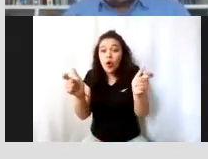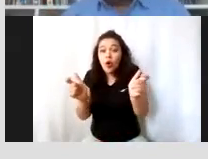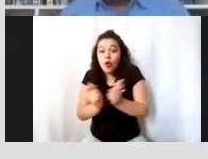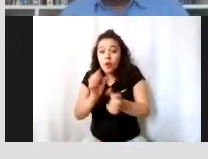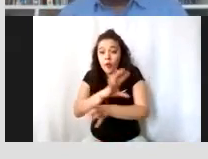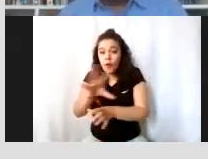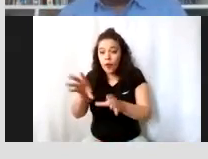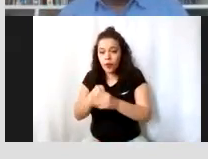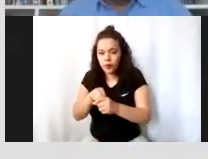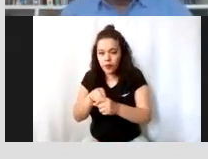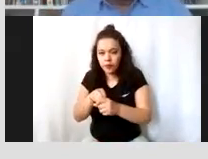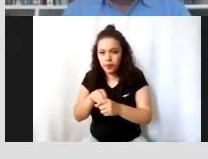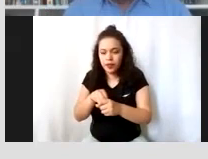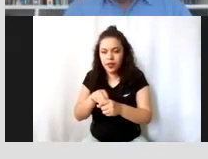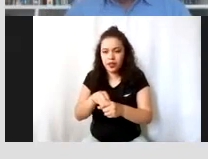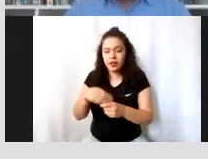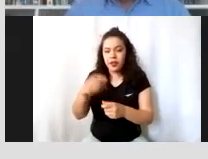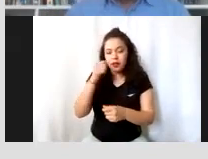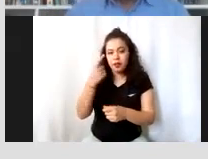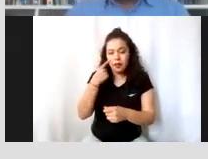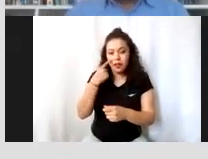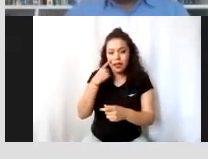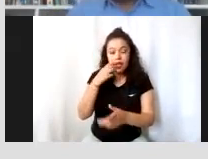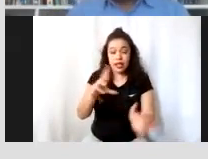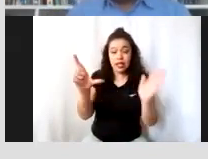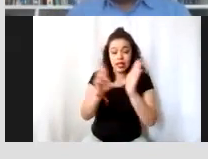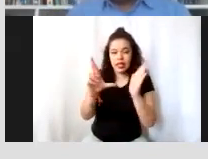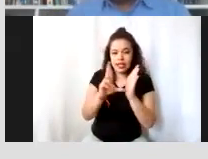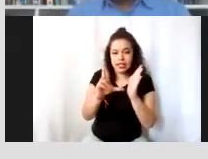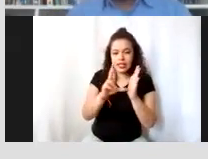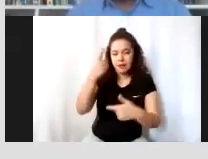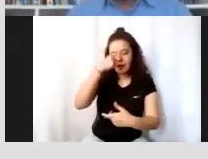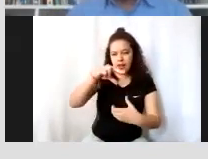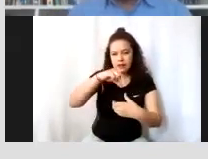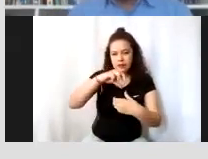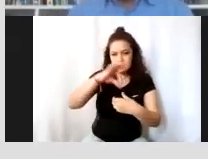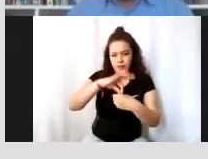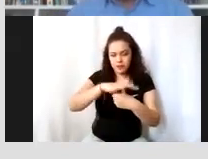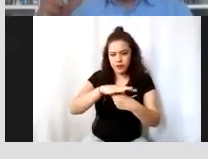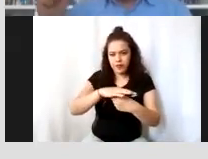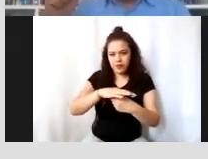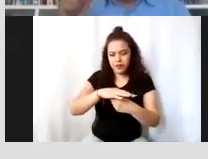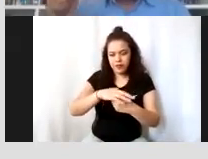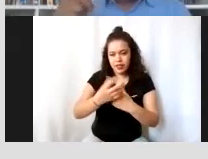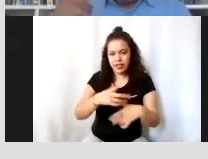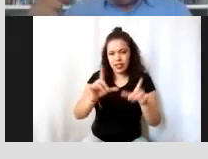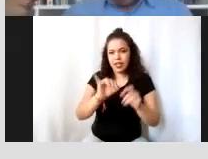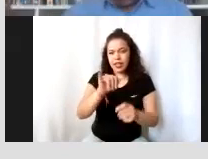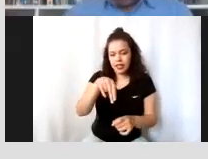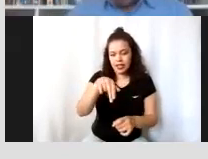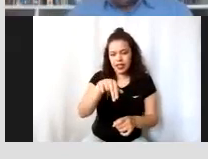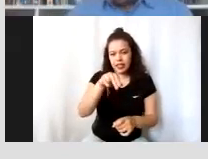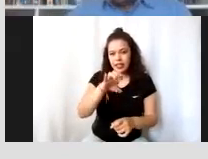Me refiero, por ejemplo, a la credencial del lector. Cuando ustedes recaban la credencial del lector y le ponen